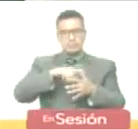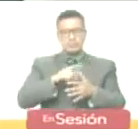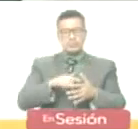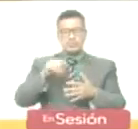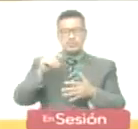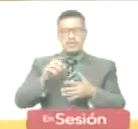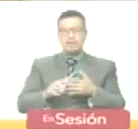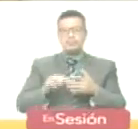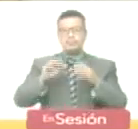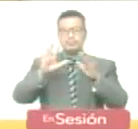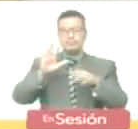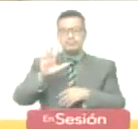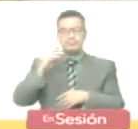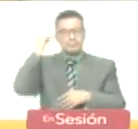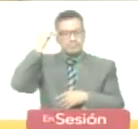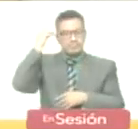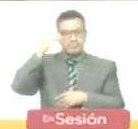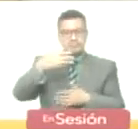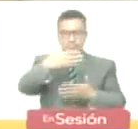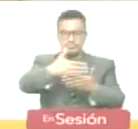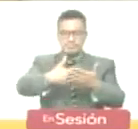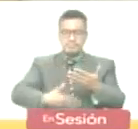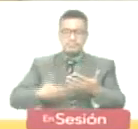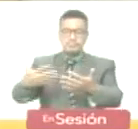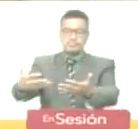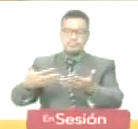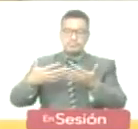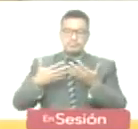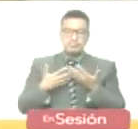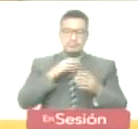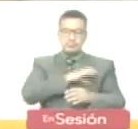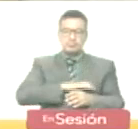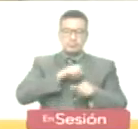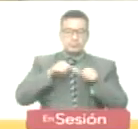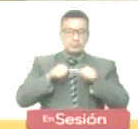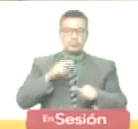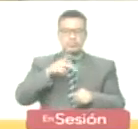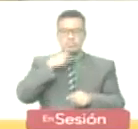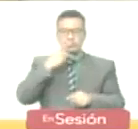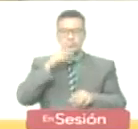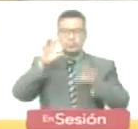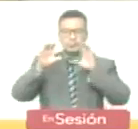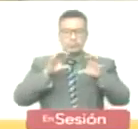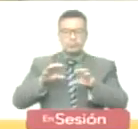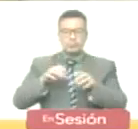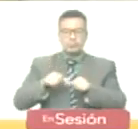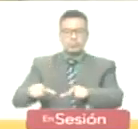secretaria. Considerar el informe presentado por la Comisión Permanente de Política Exterior,